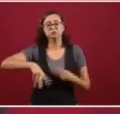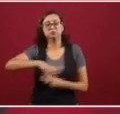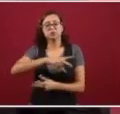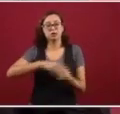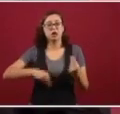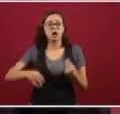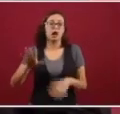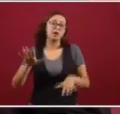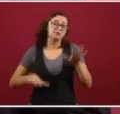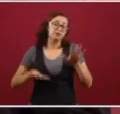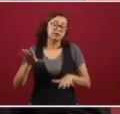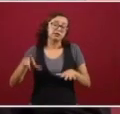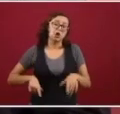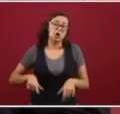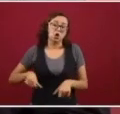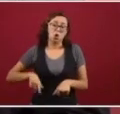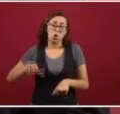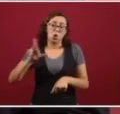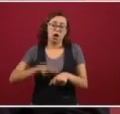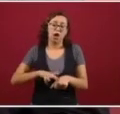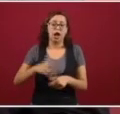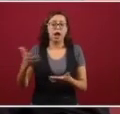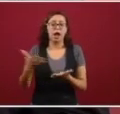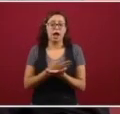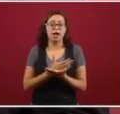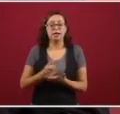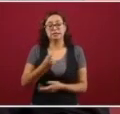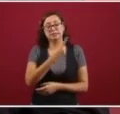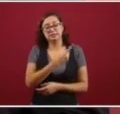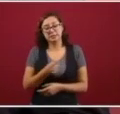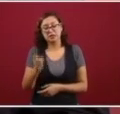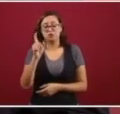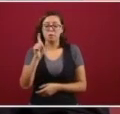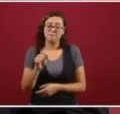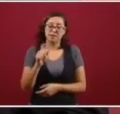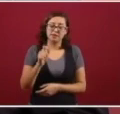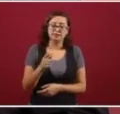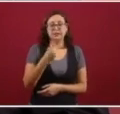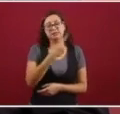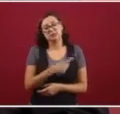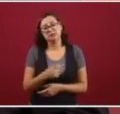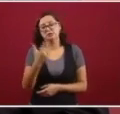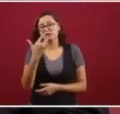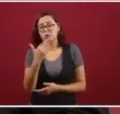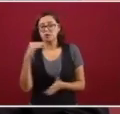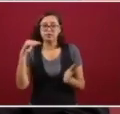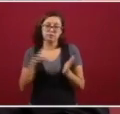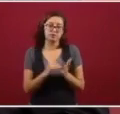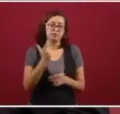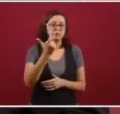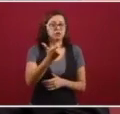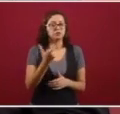ganan hasta 100, 120 mil, 150 mil pesos